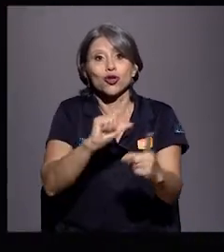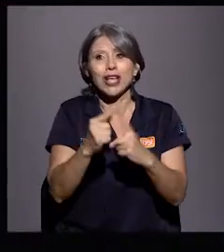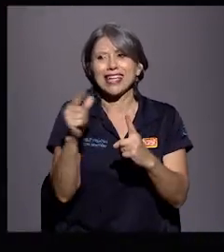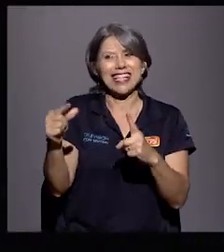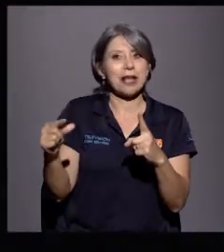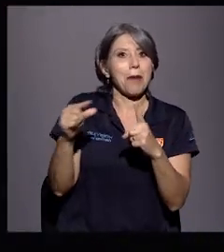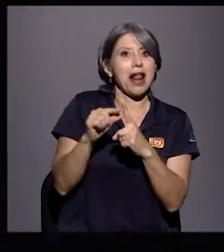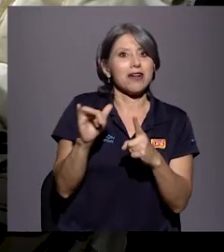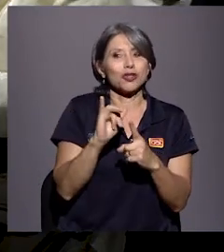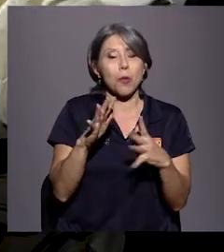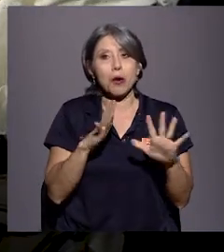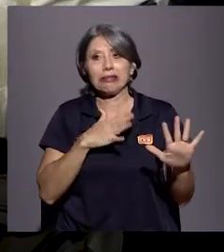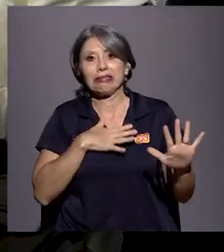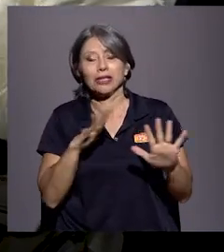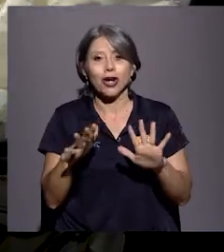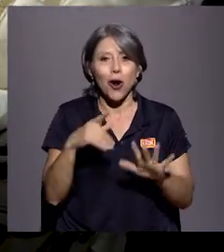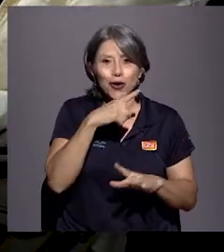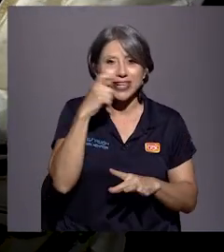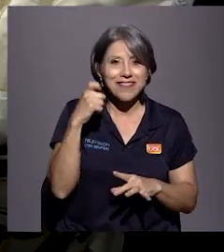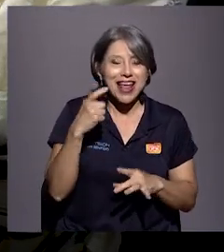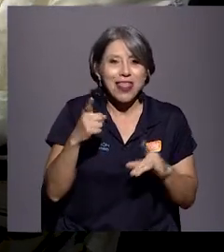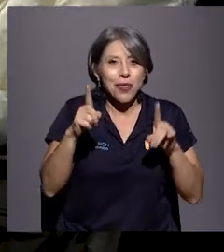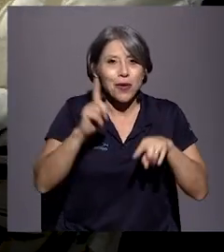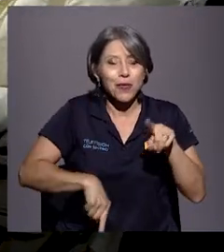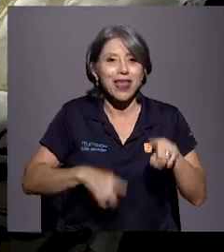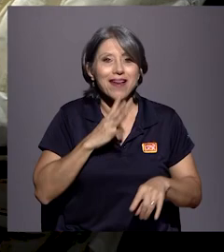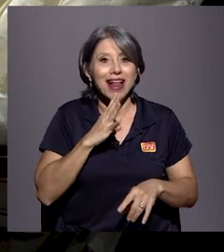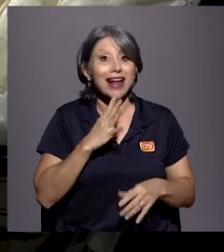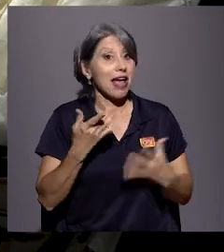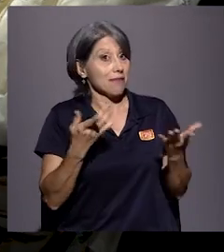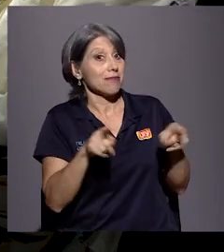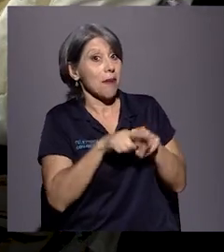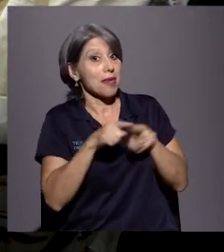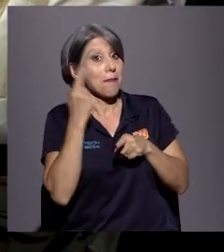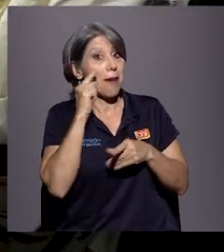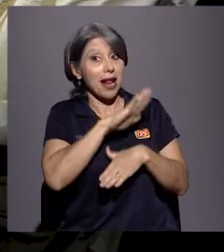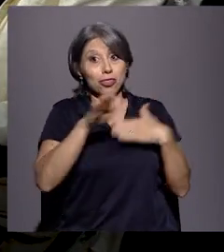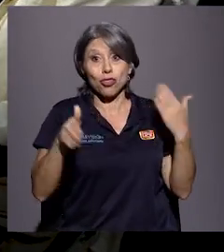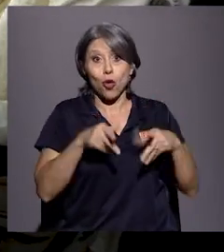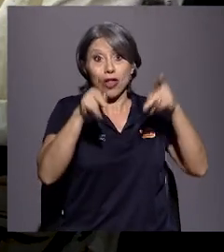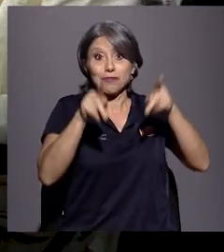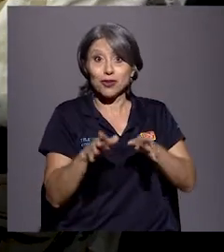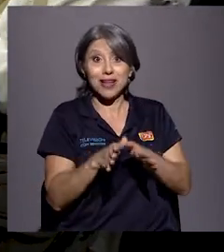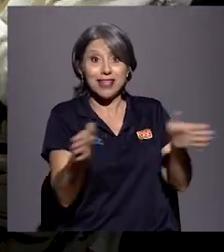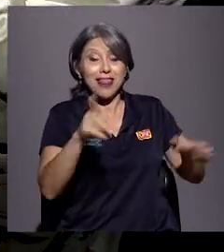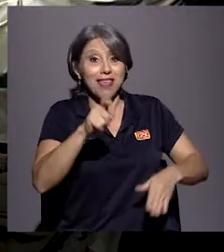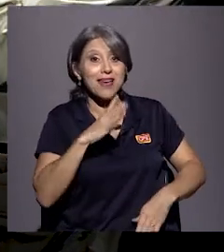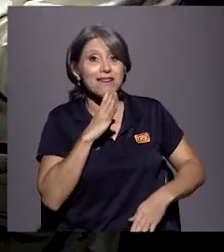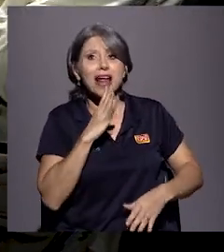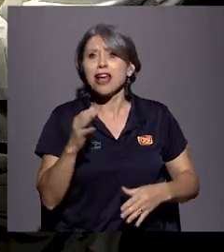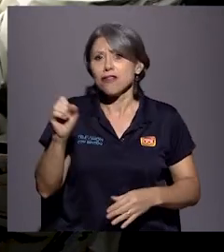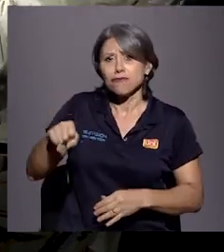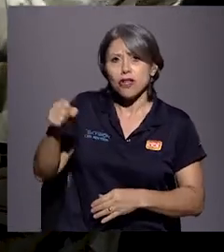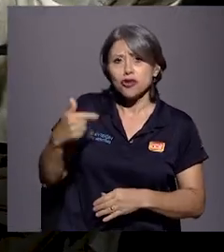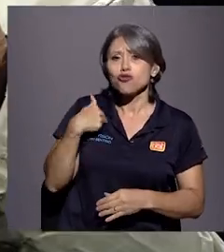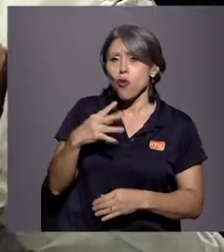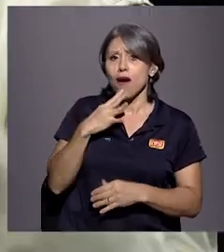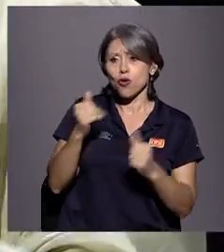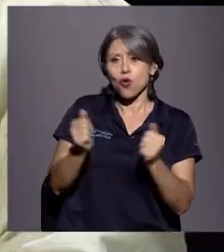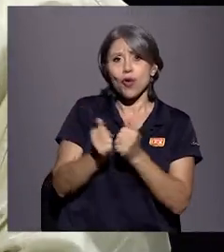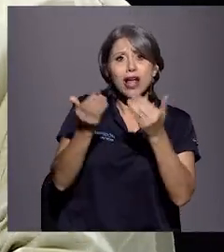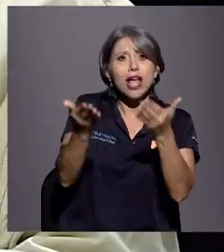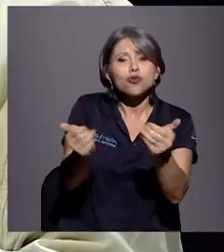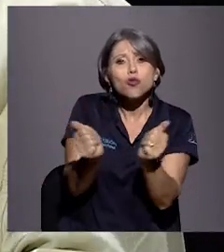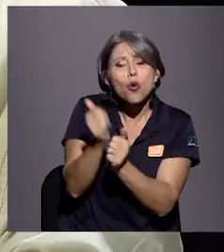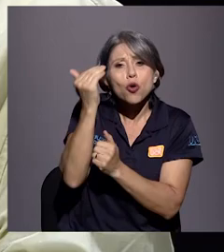decimos, horrible, para poder hablar a los movimientos. Para todas las audiencias tiene que hablar, maestro, ciertamente. Yo hablo con ellos con su conocimiento,